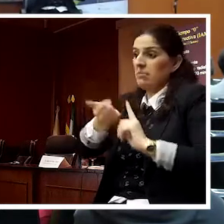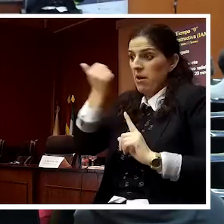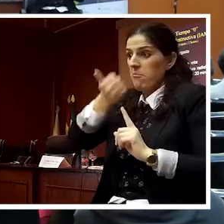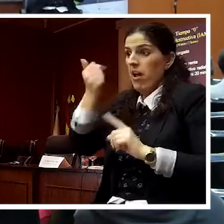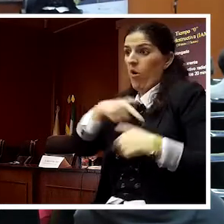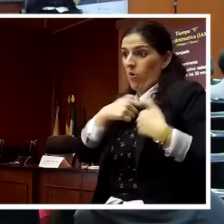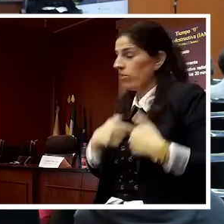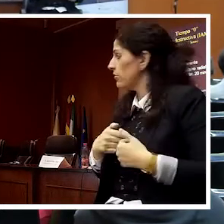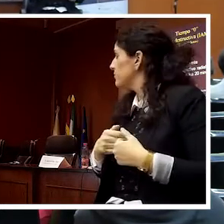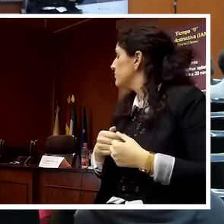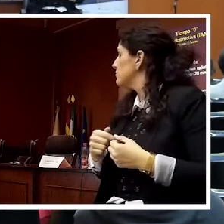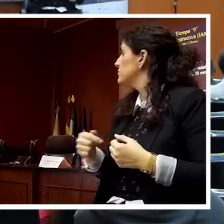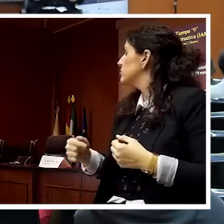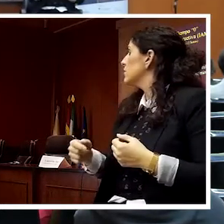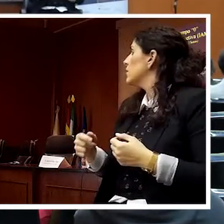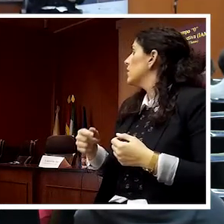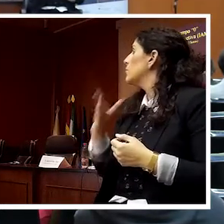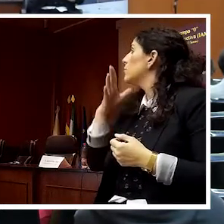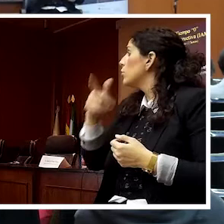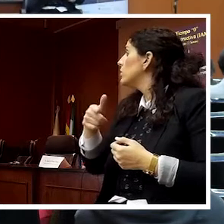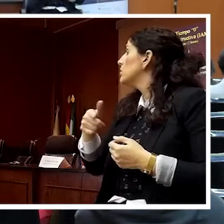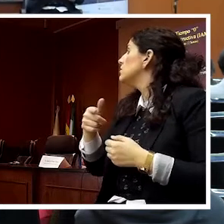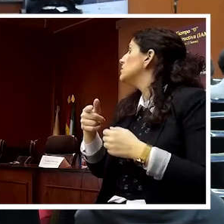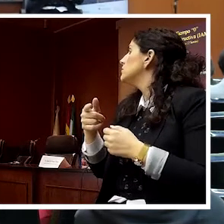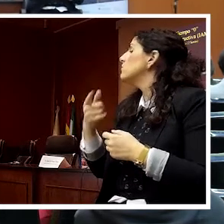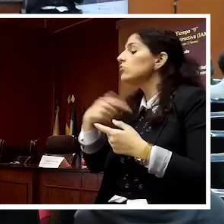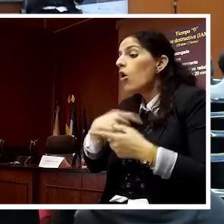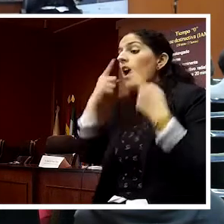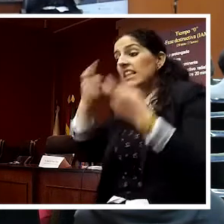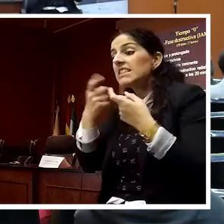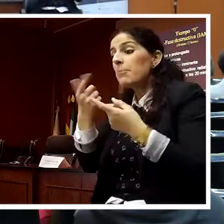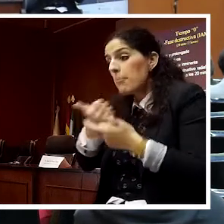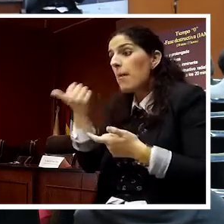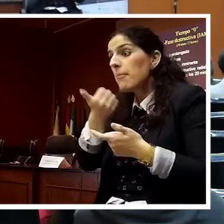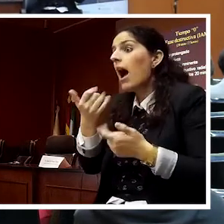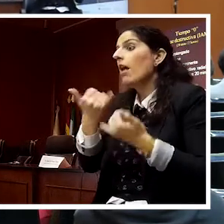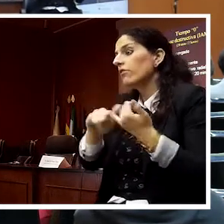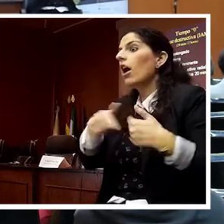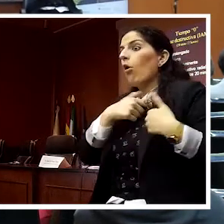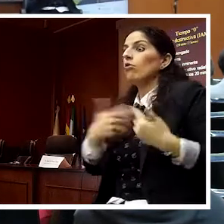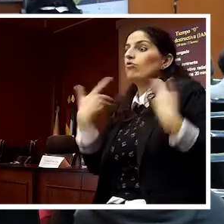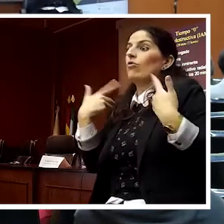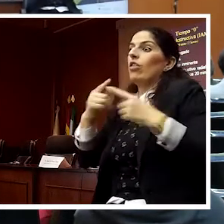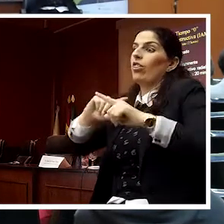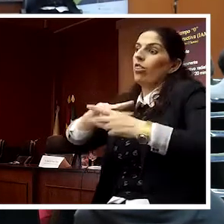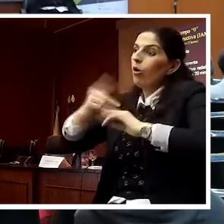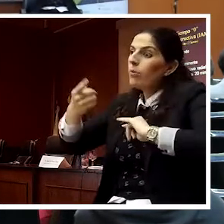extrema limitación del aporte, pues si nosotros aumentamos la demanda, estamos acelerando el proceso.